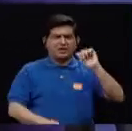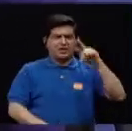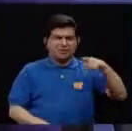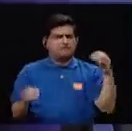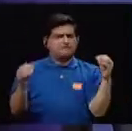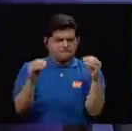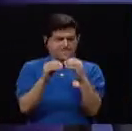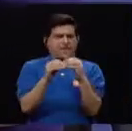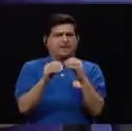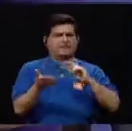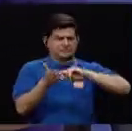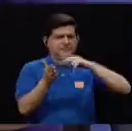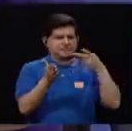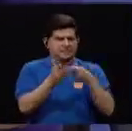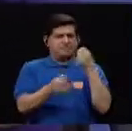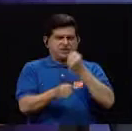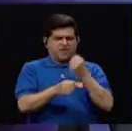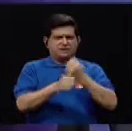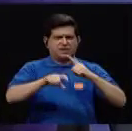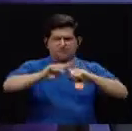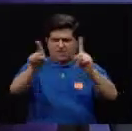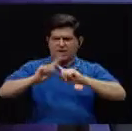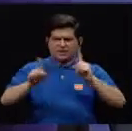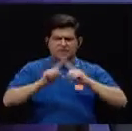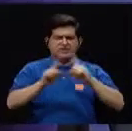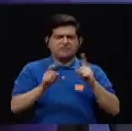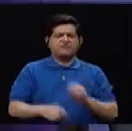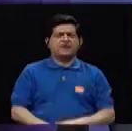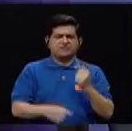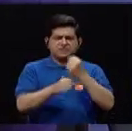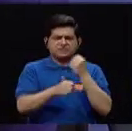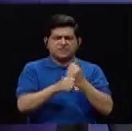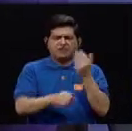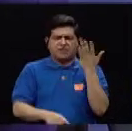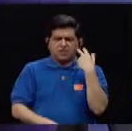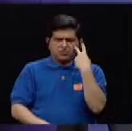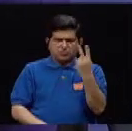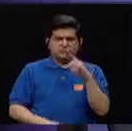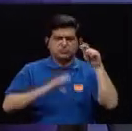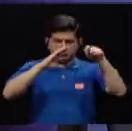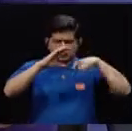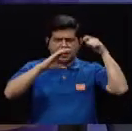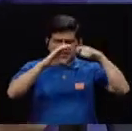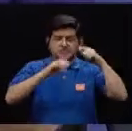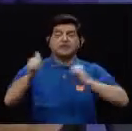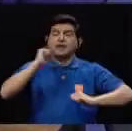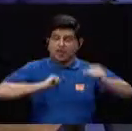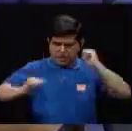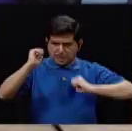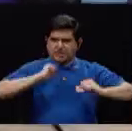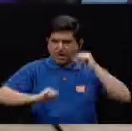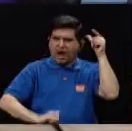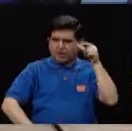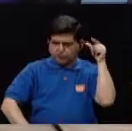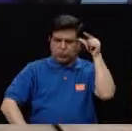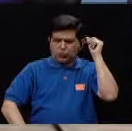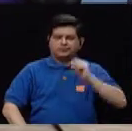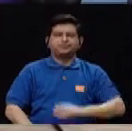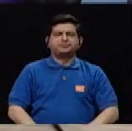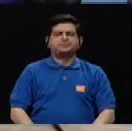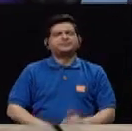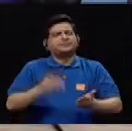Alejandra Portillo es mucho más que eso, ¿verdad? Has trabajado en otras producciones audiovisuales y en cine también. Entonces, y en teatro. Y en teatro, por